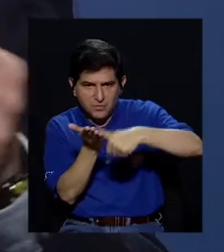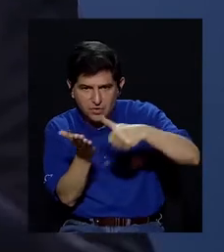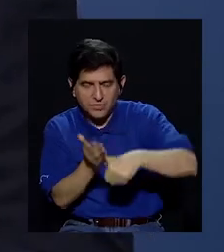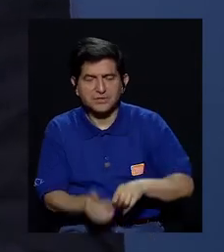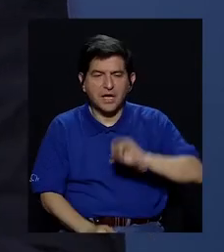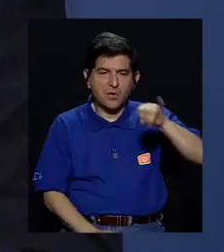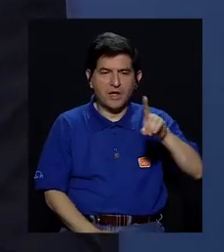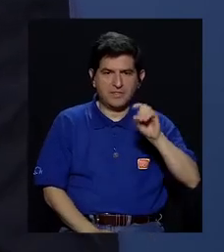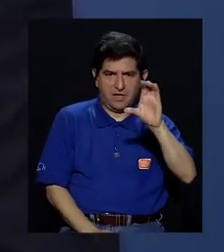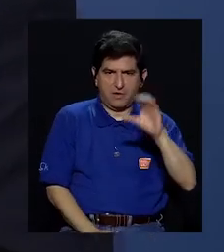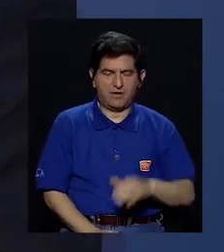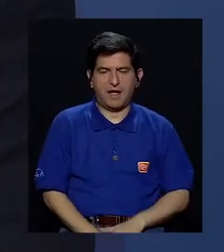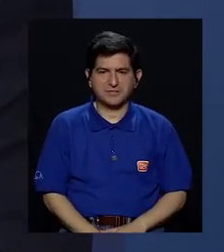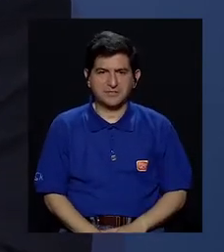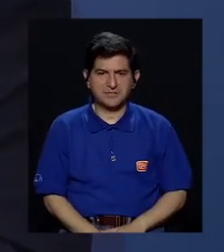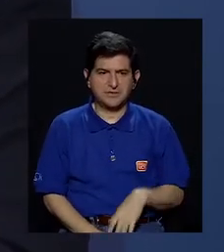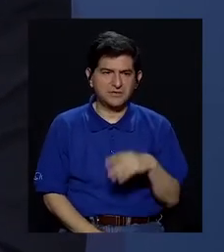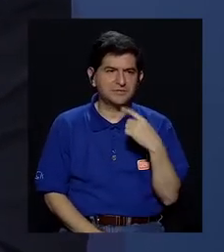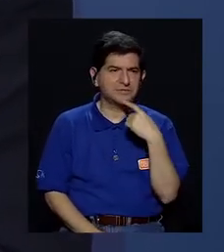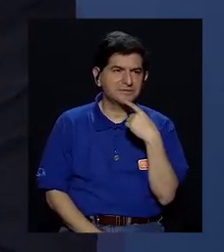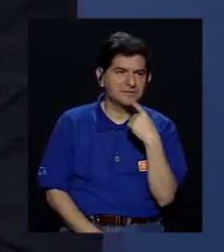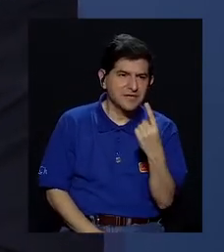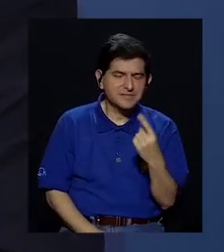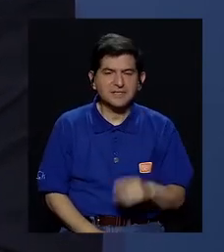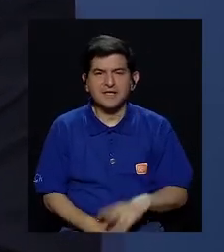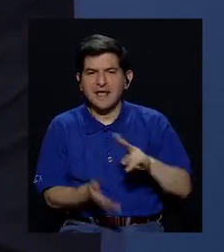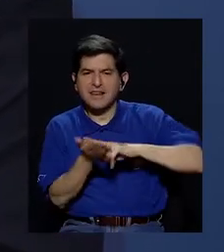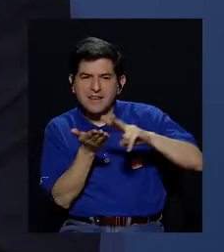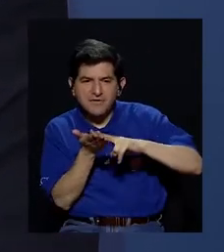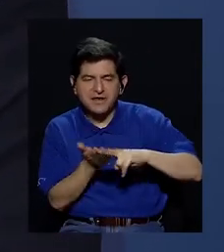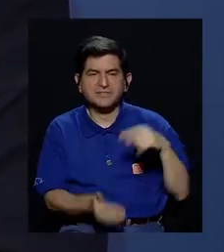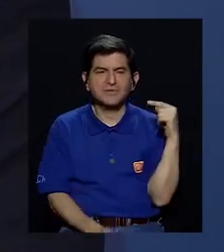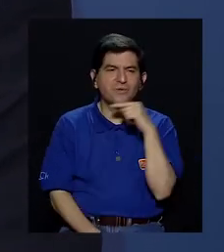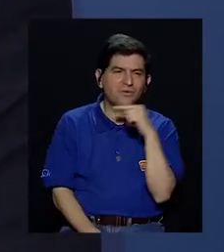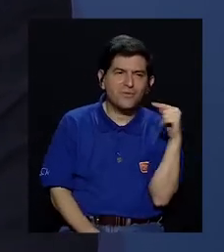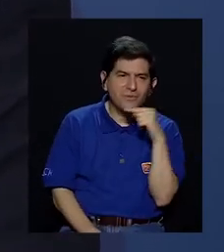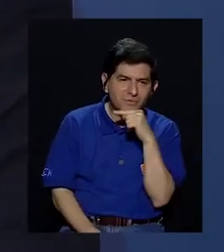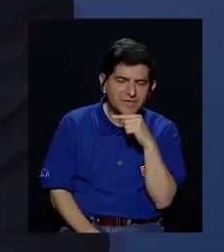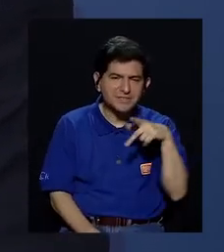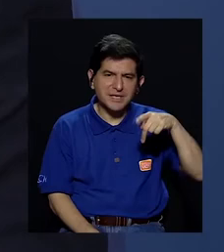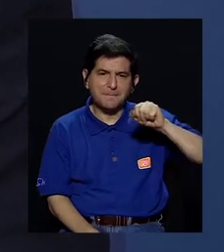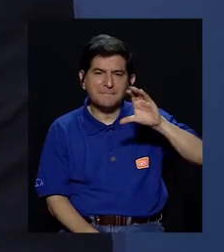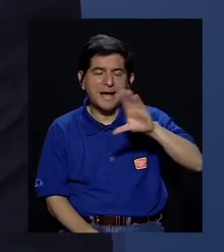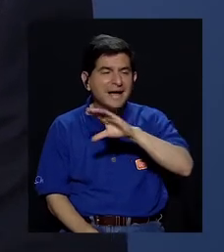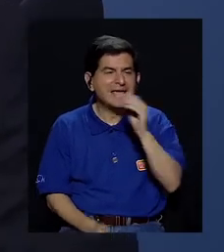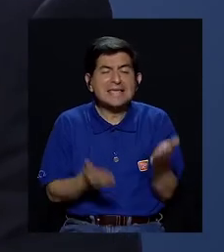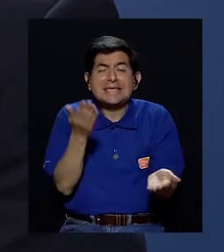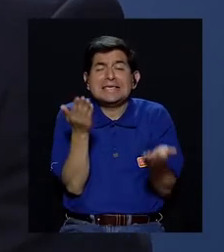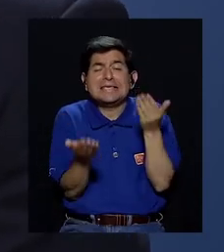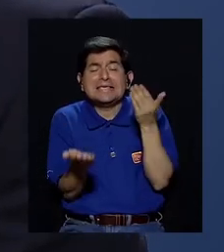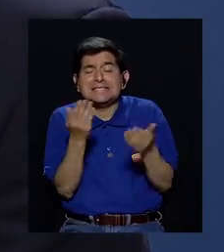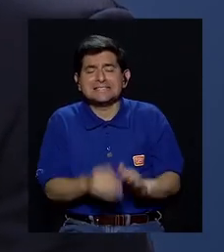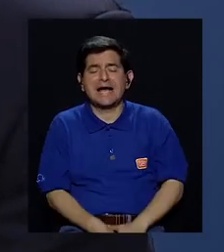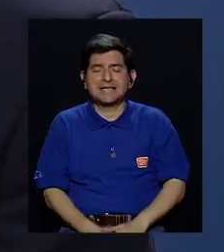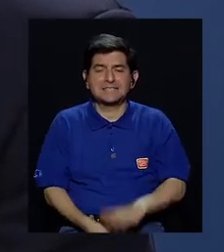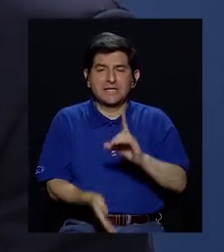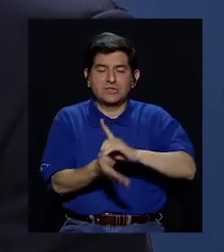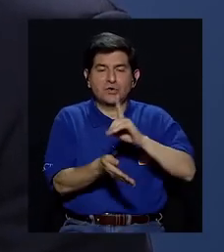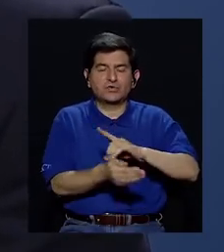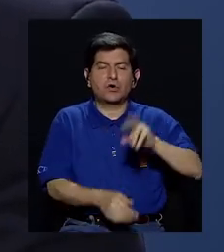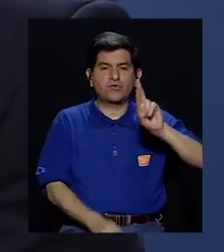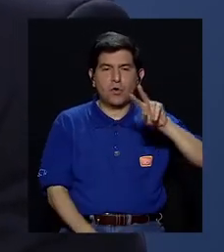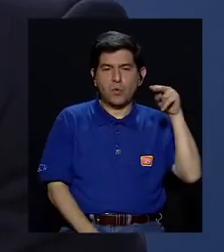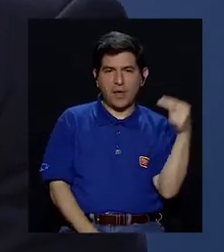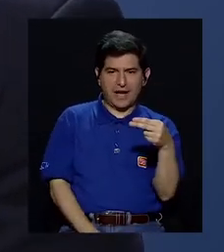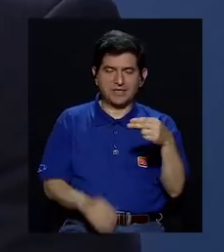que se logre meter pero hay que dividirla entre y gracia nacional universos a cristian a pack y por ahí puede ser que el doctor hernández